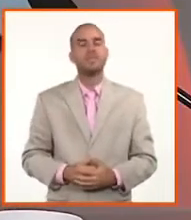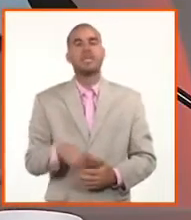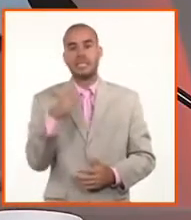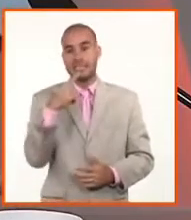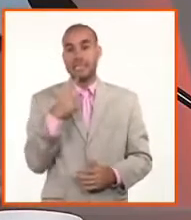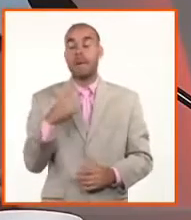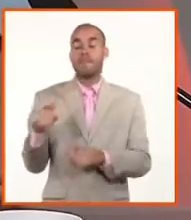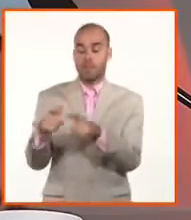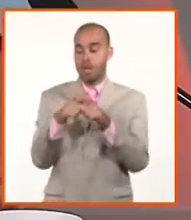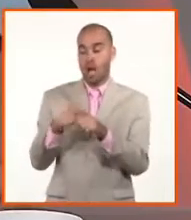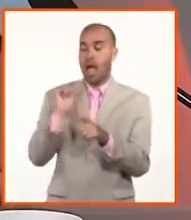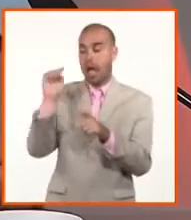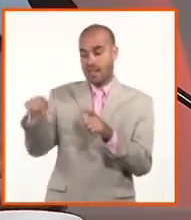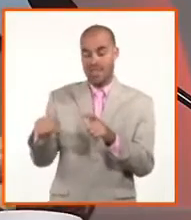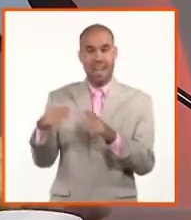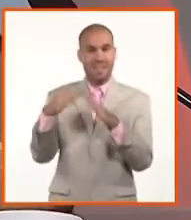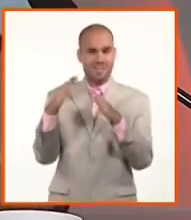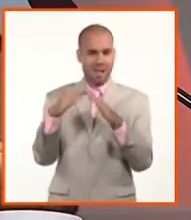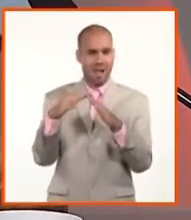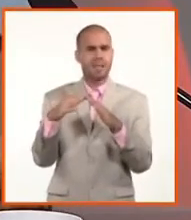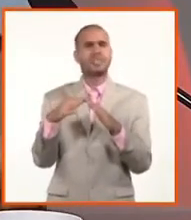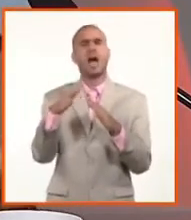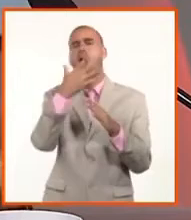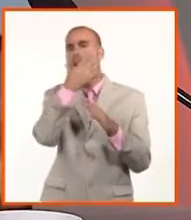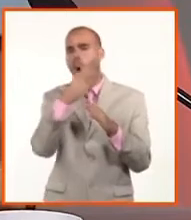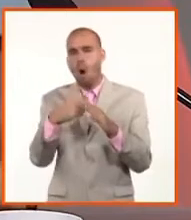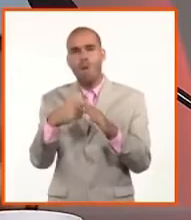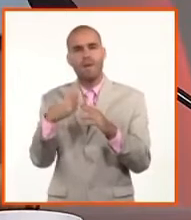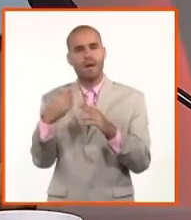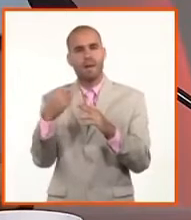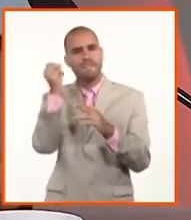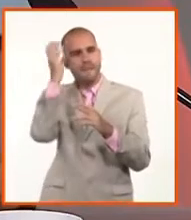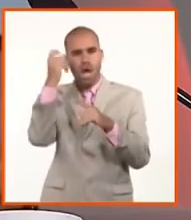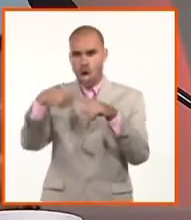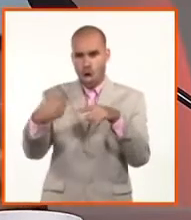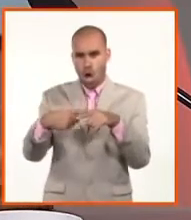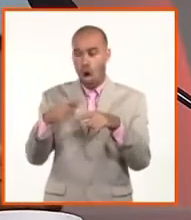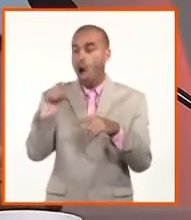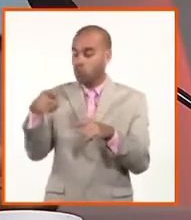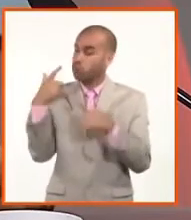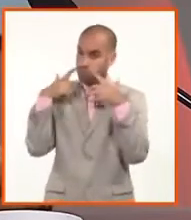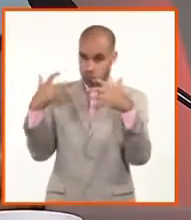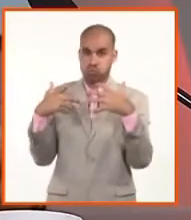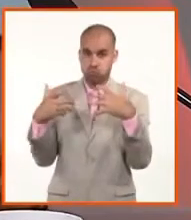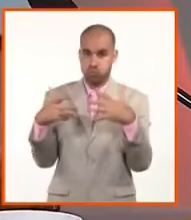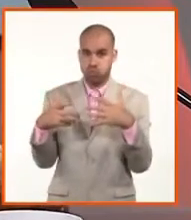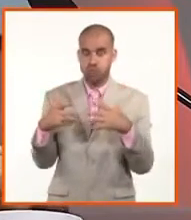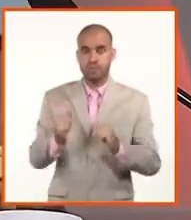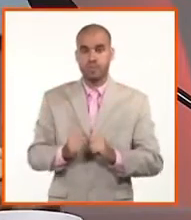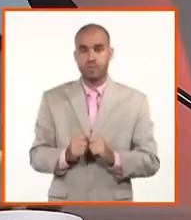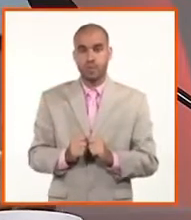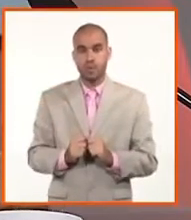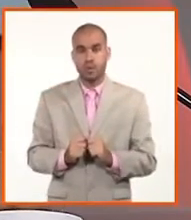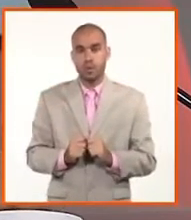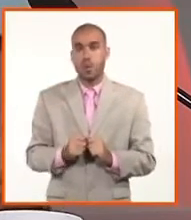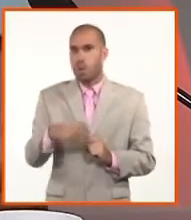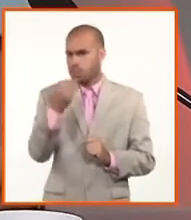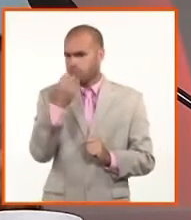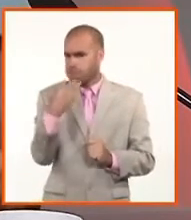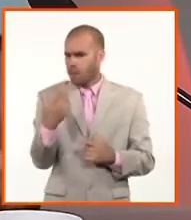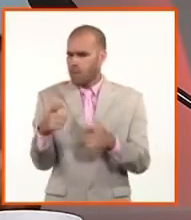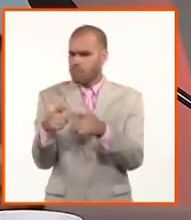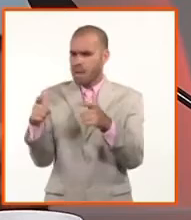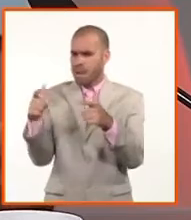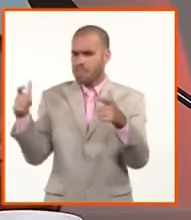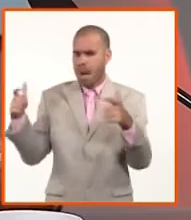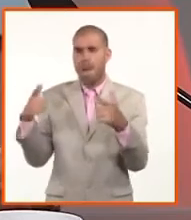Joven Creador es un espacio constante de encuentro de jóvenes generaciones que pudiera seguir creciendo muchísimo más, pero yo